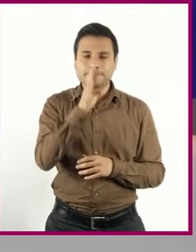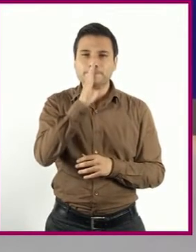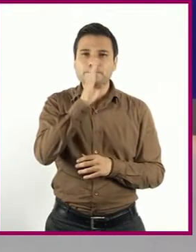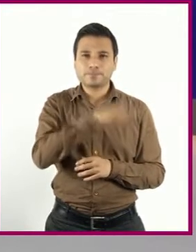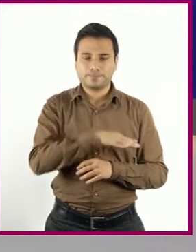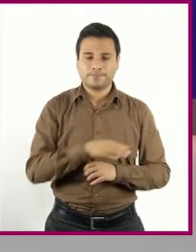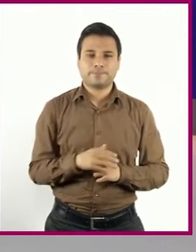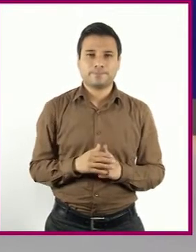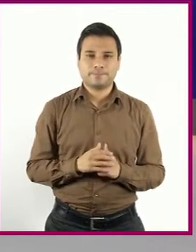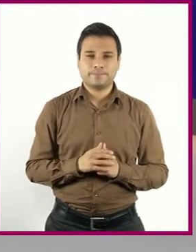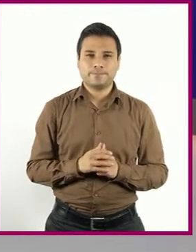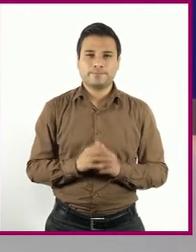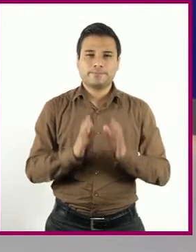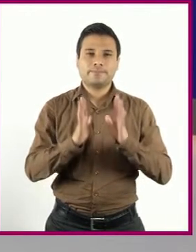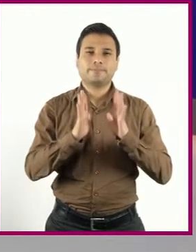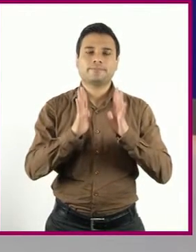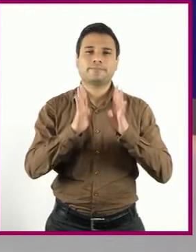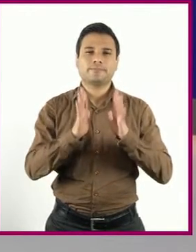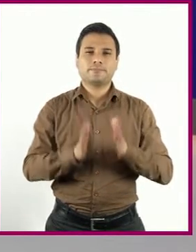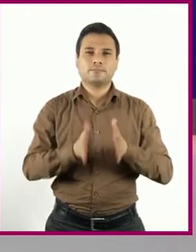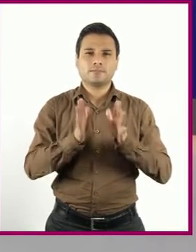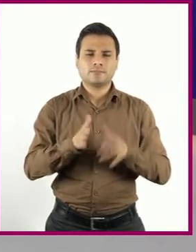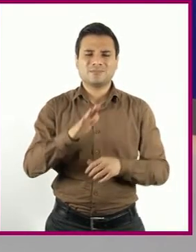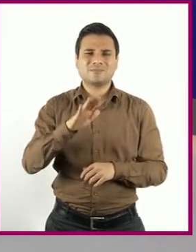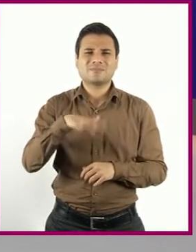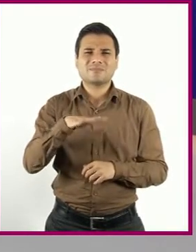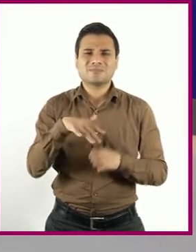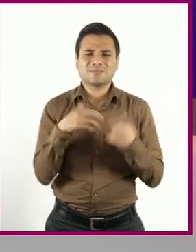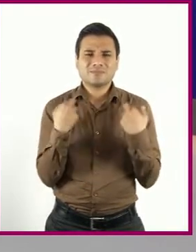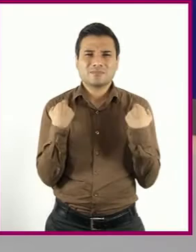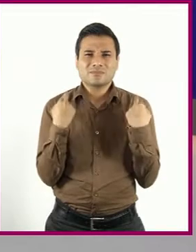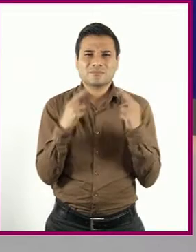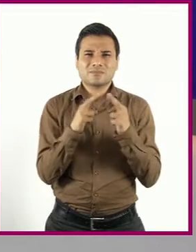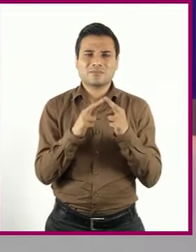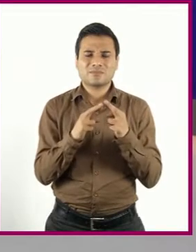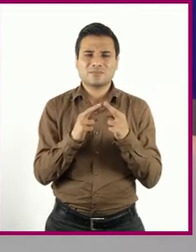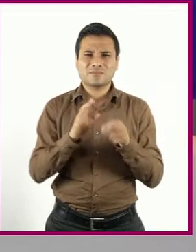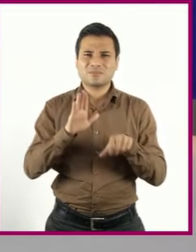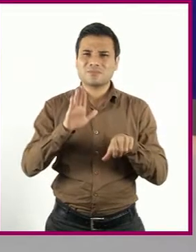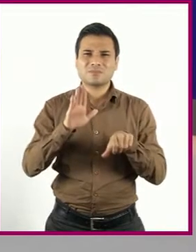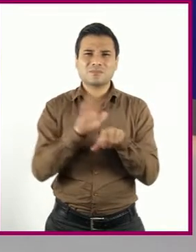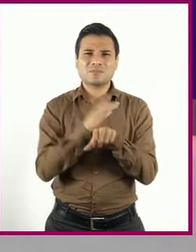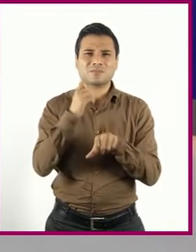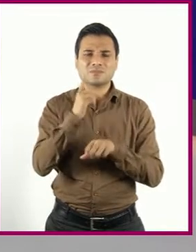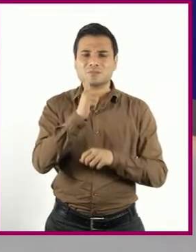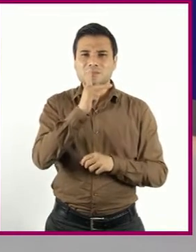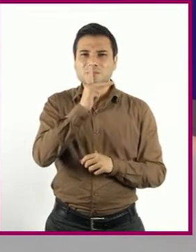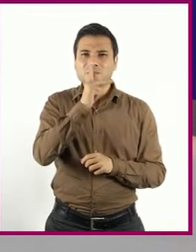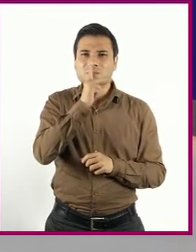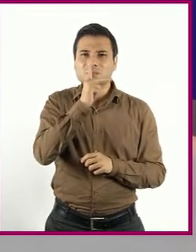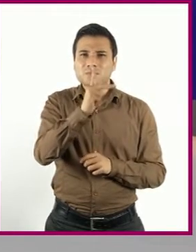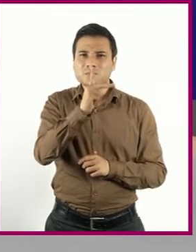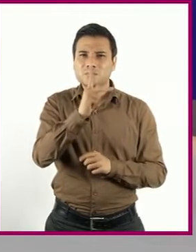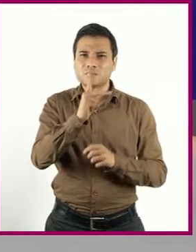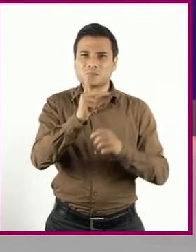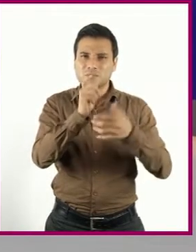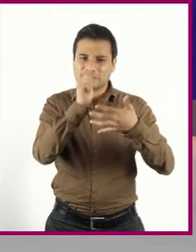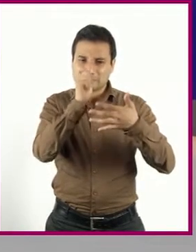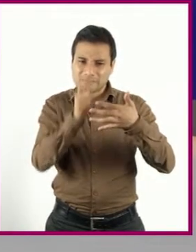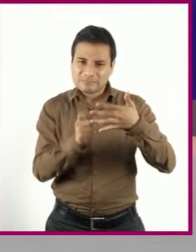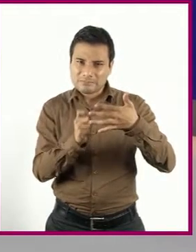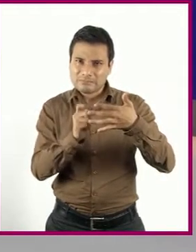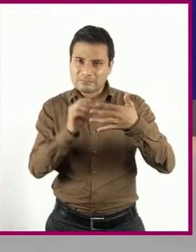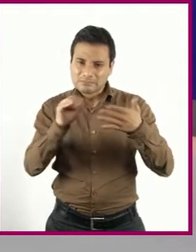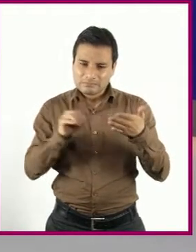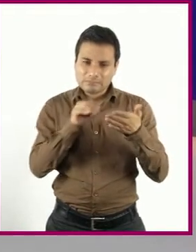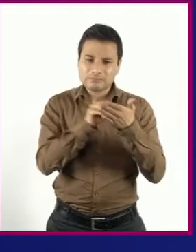particular. Profesora, pero ¿por qué el vocabulario debe estar integrado dentro del reglamento deportivo?